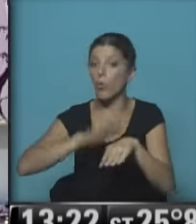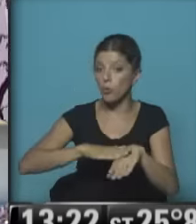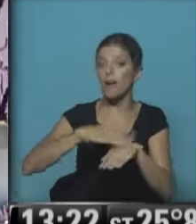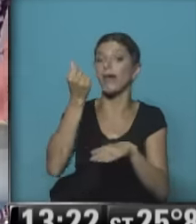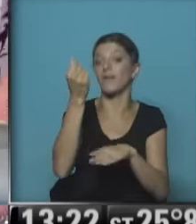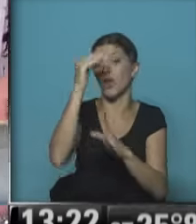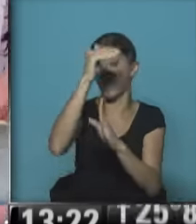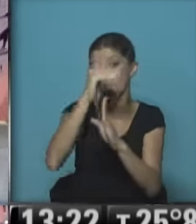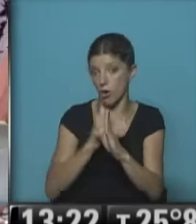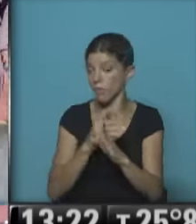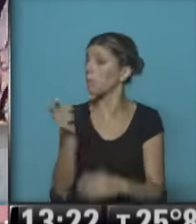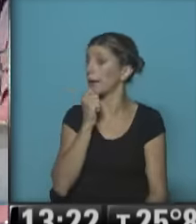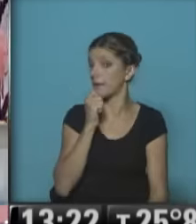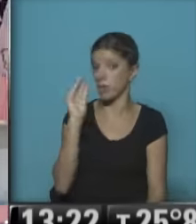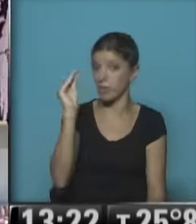petróleo.